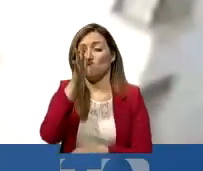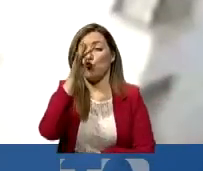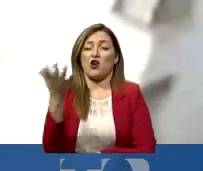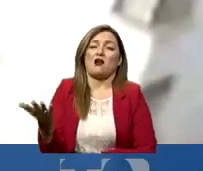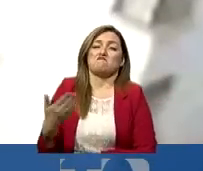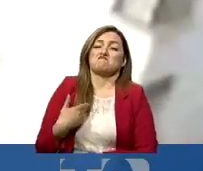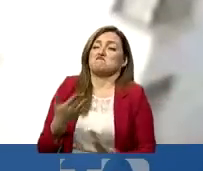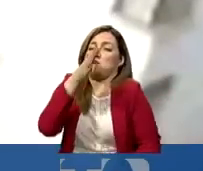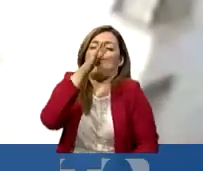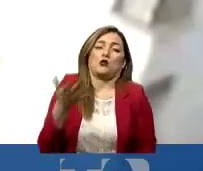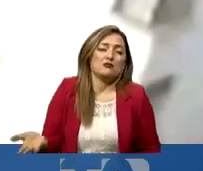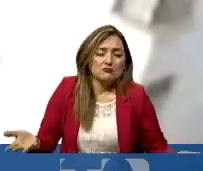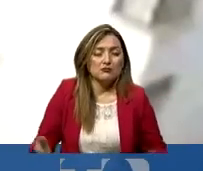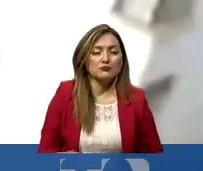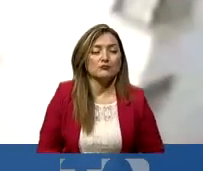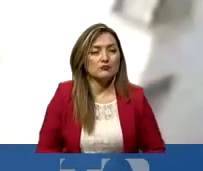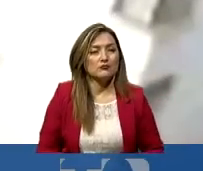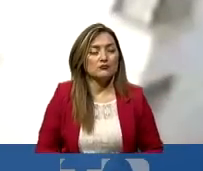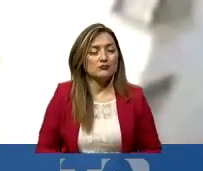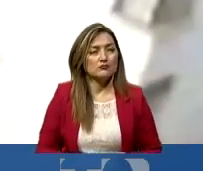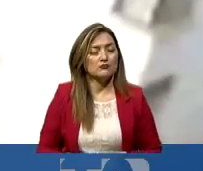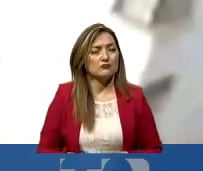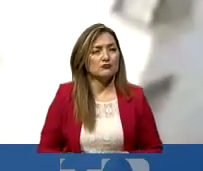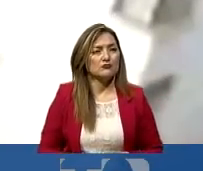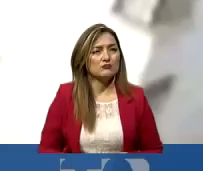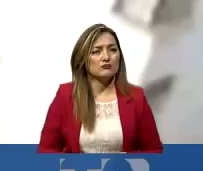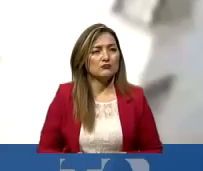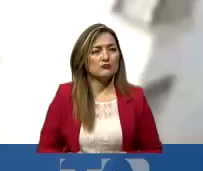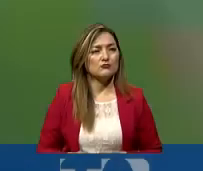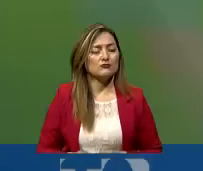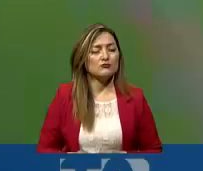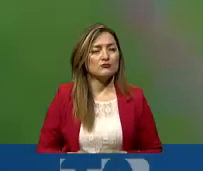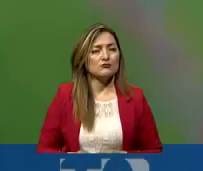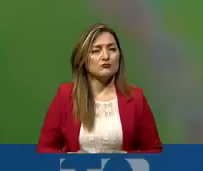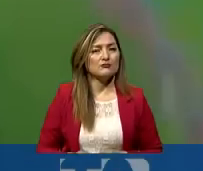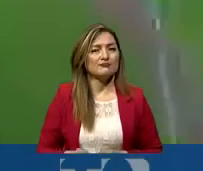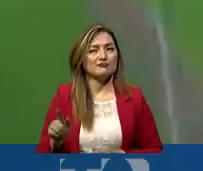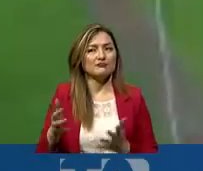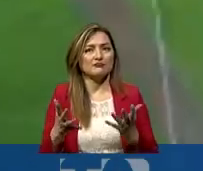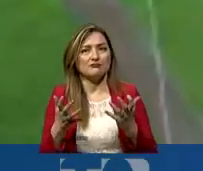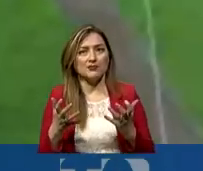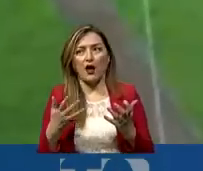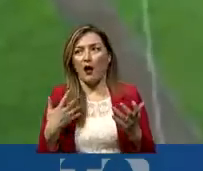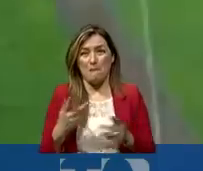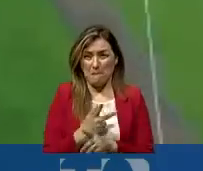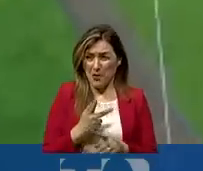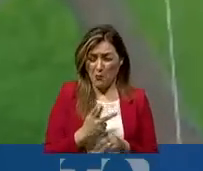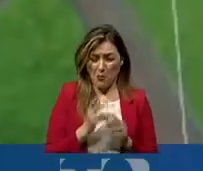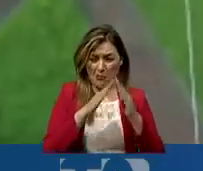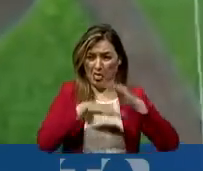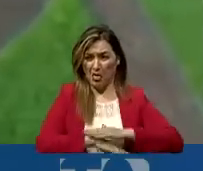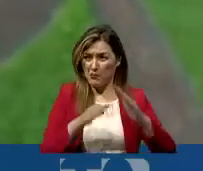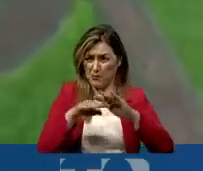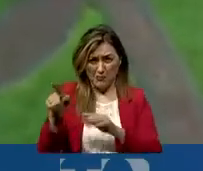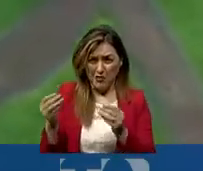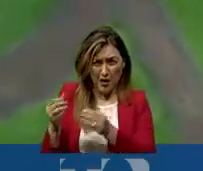ciudadanía y lamentablemente esperan que exista algún percance para ellos tomar acciones.